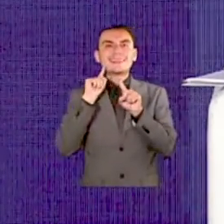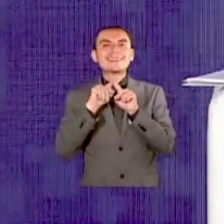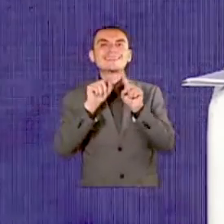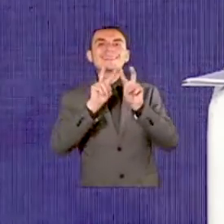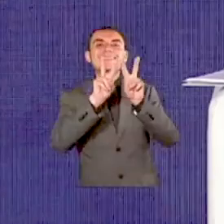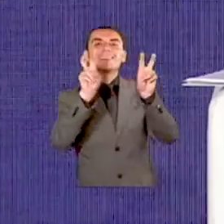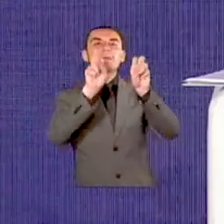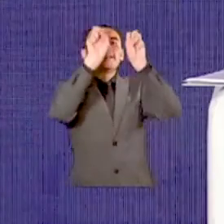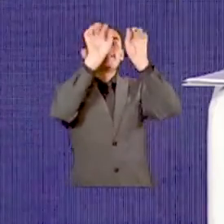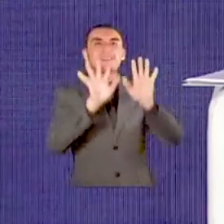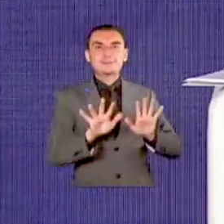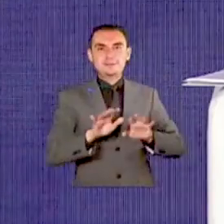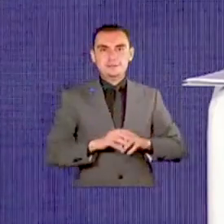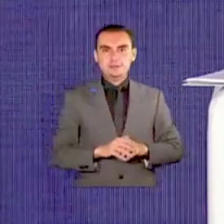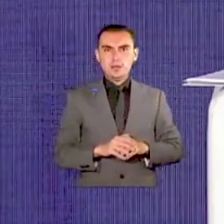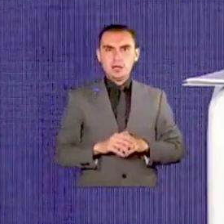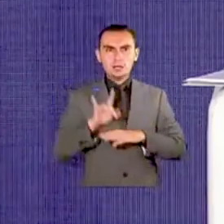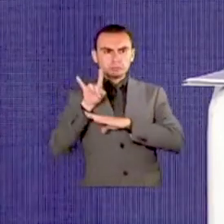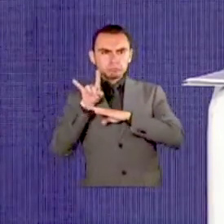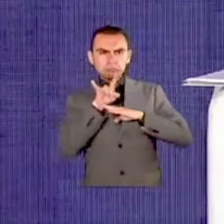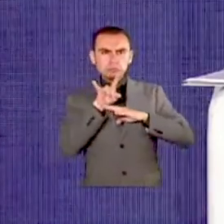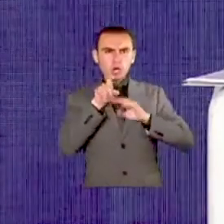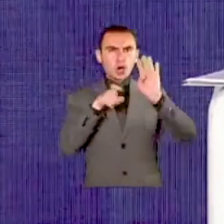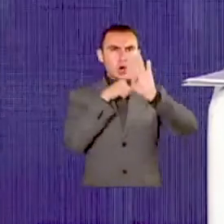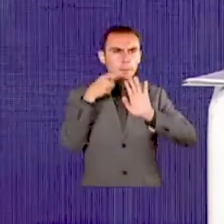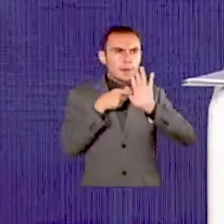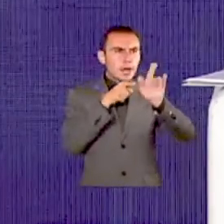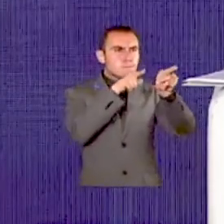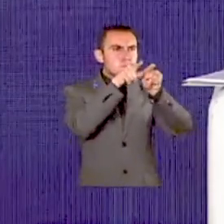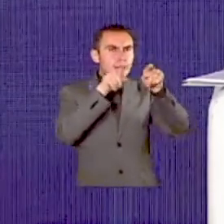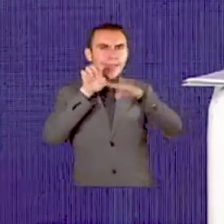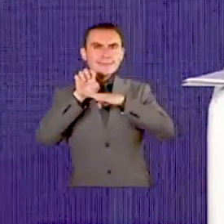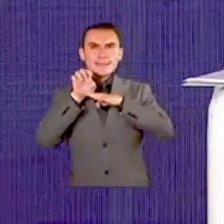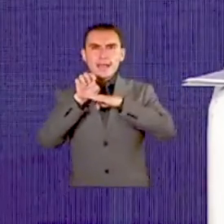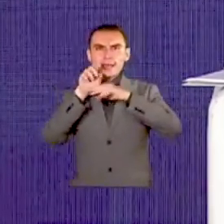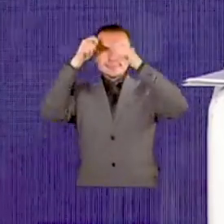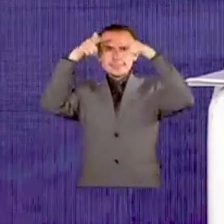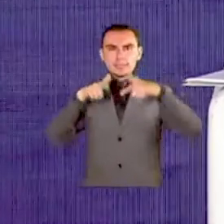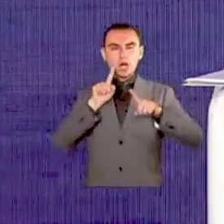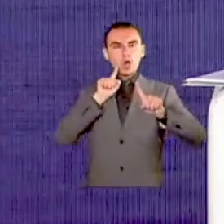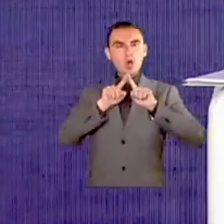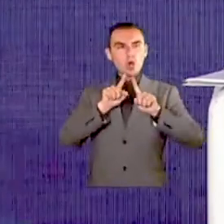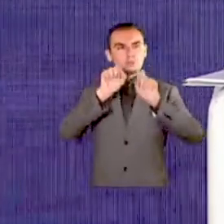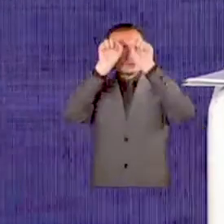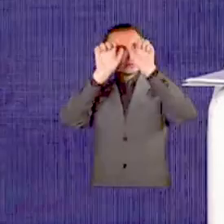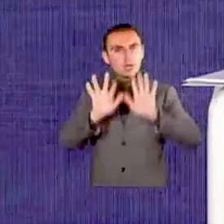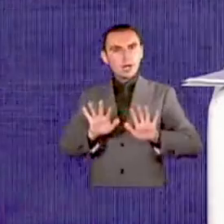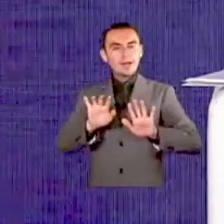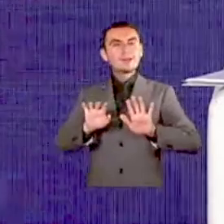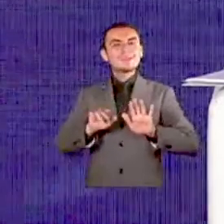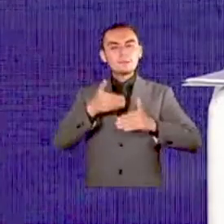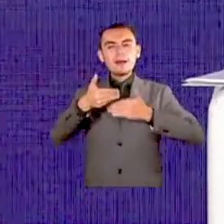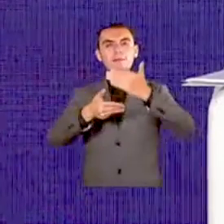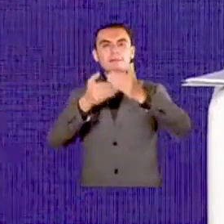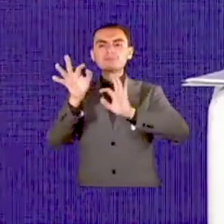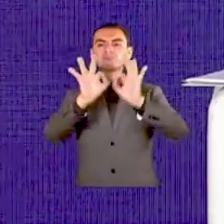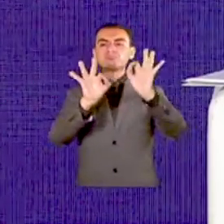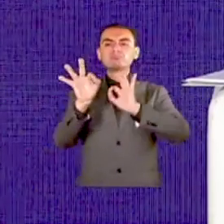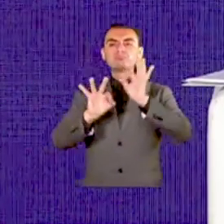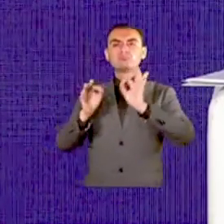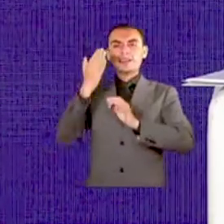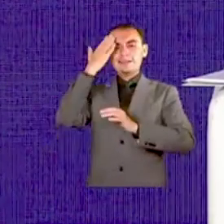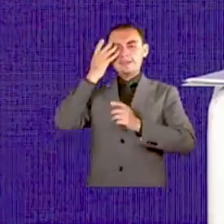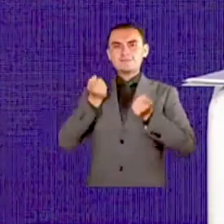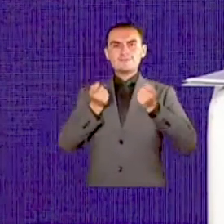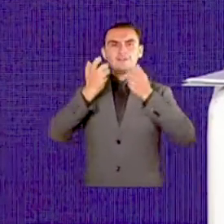de transparencia, a vigilar a todas las entidades del Estado para que el manejo de transparencia sea el adecuado dentro